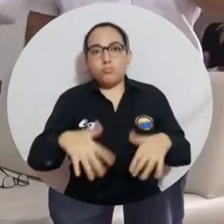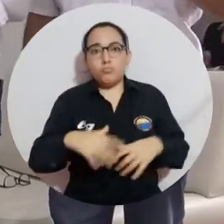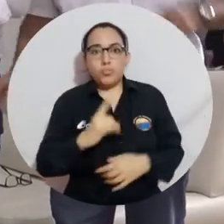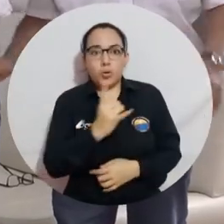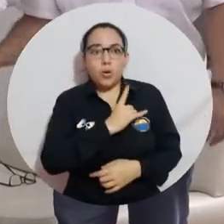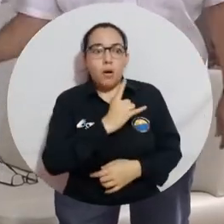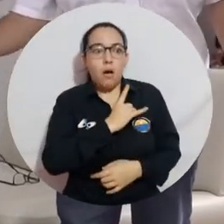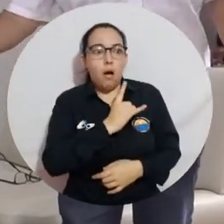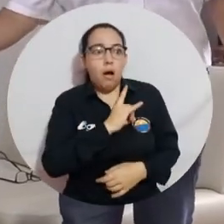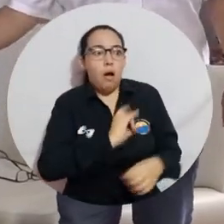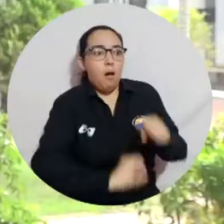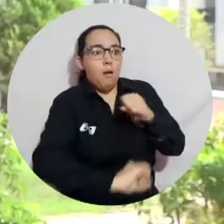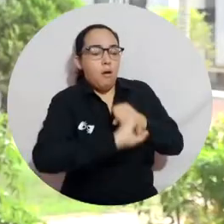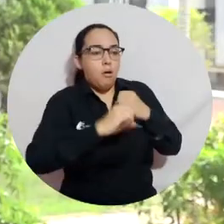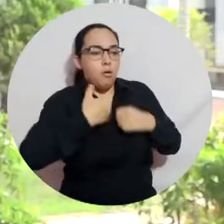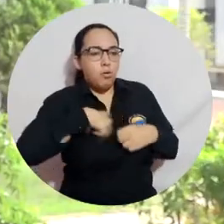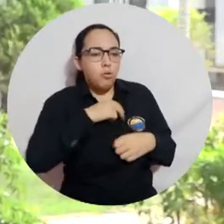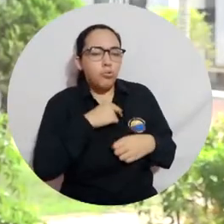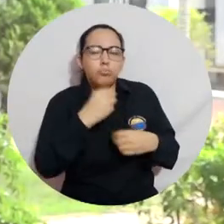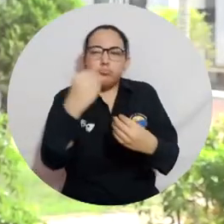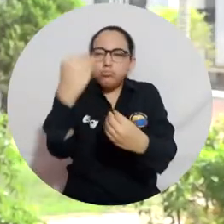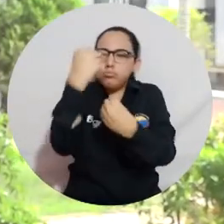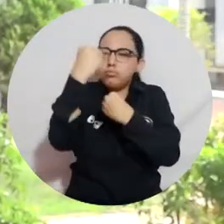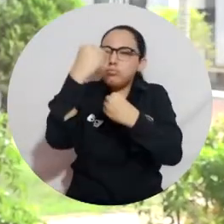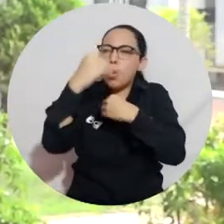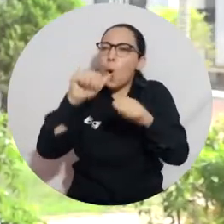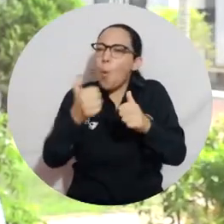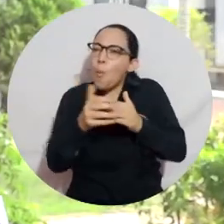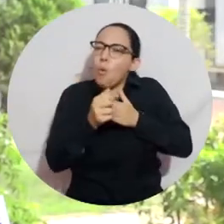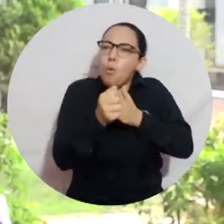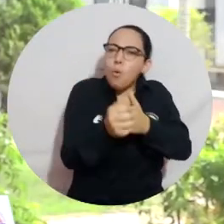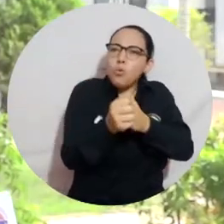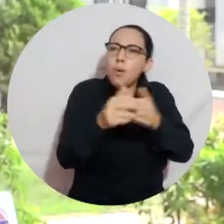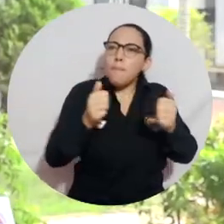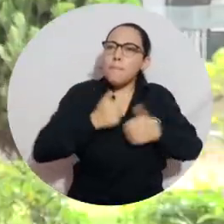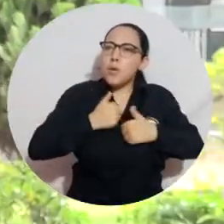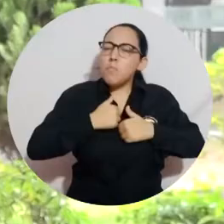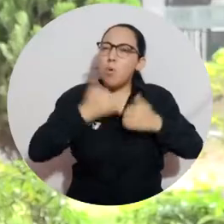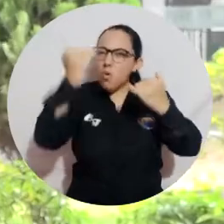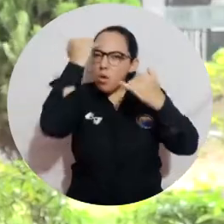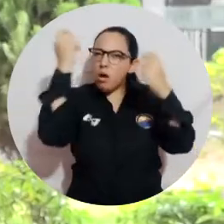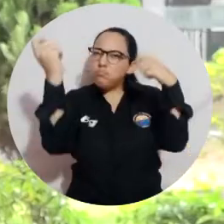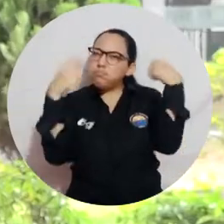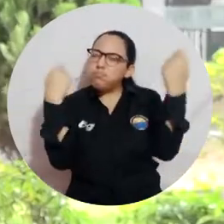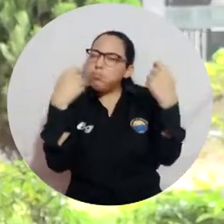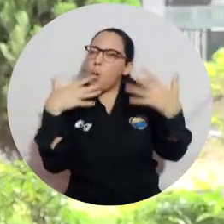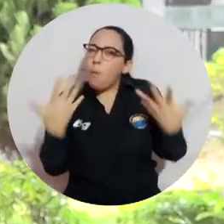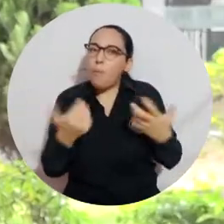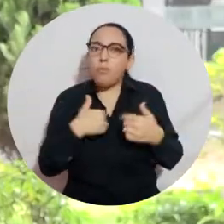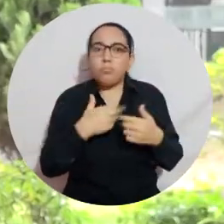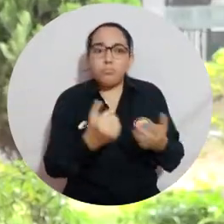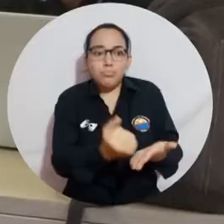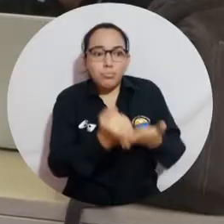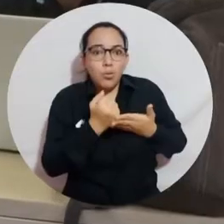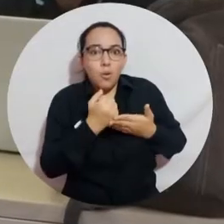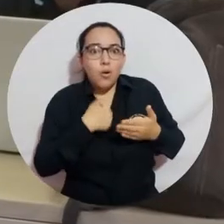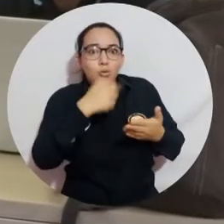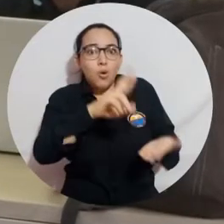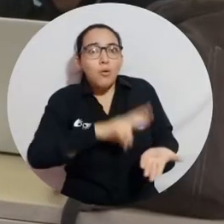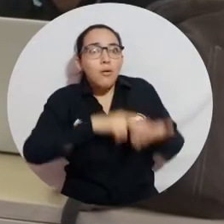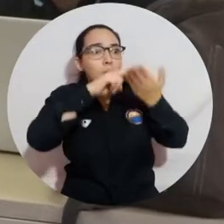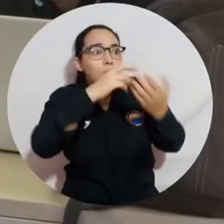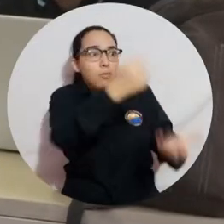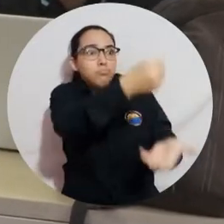universidad está ayudando en la educación a que nosotros nos orientemos también como emprendedores y además de eso nos está apoyando en estos momentos con